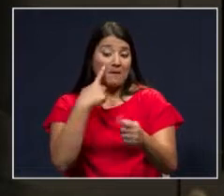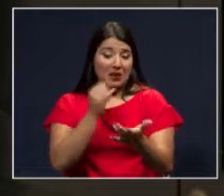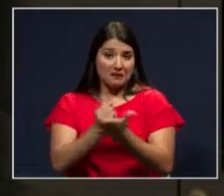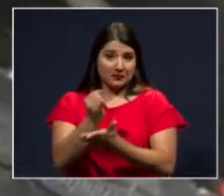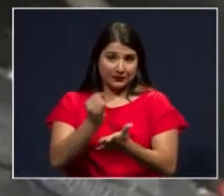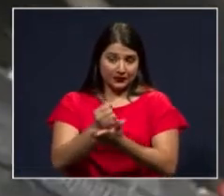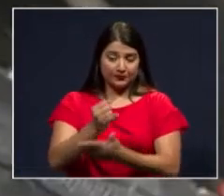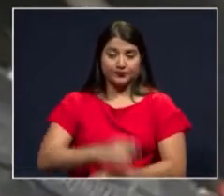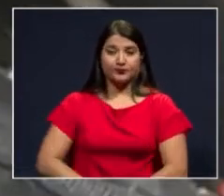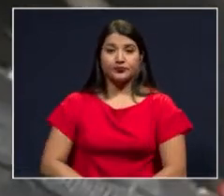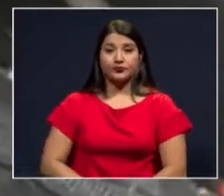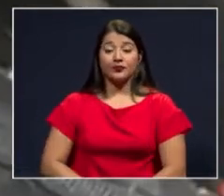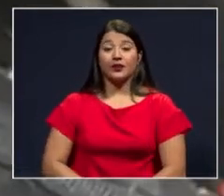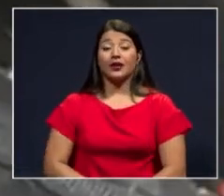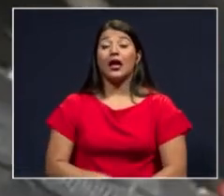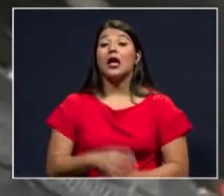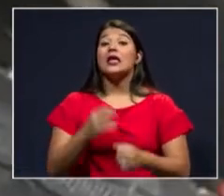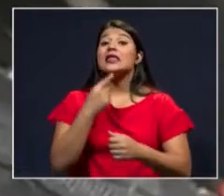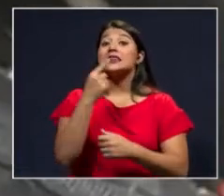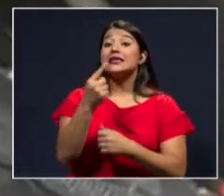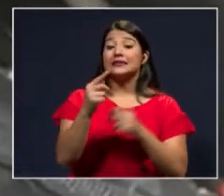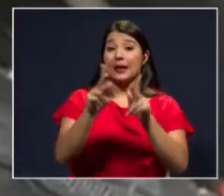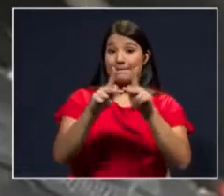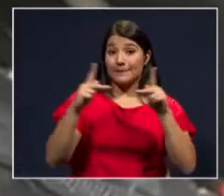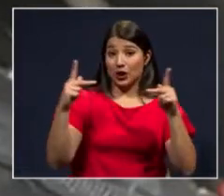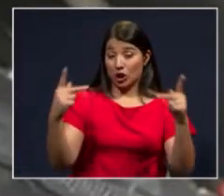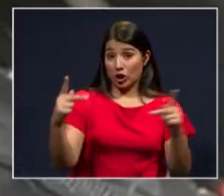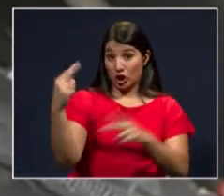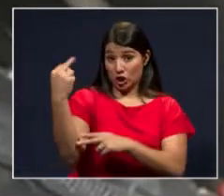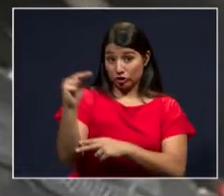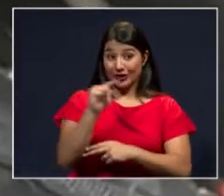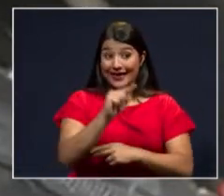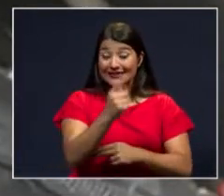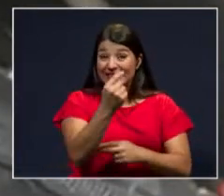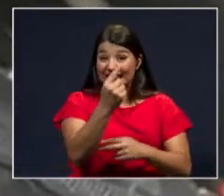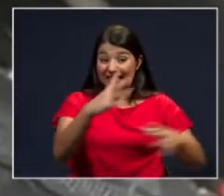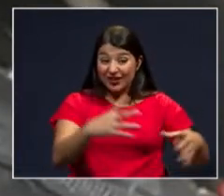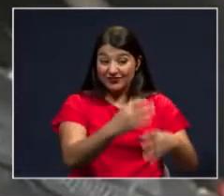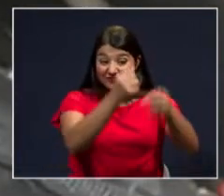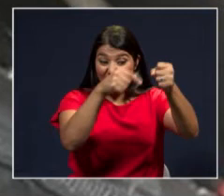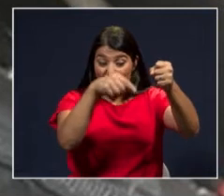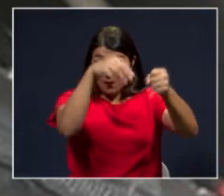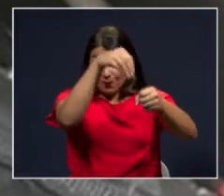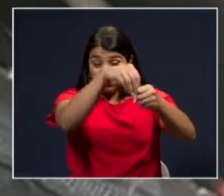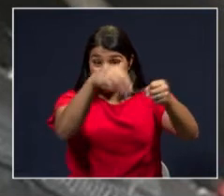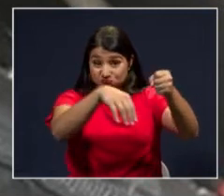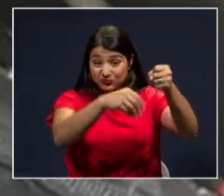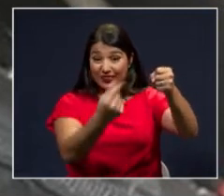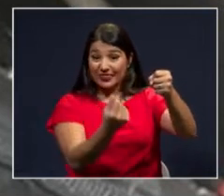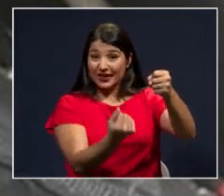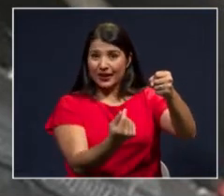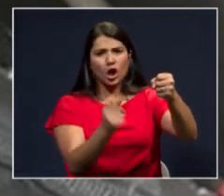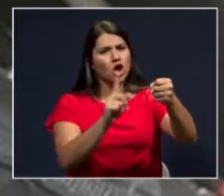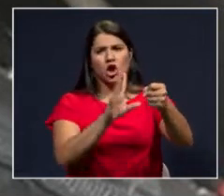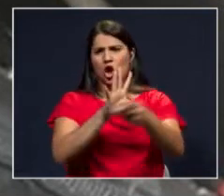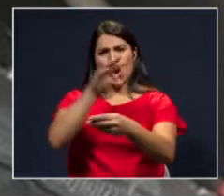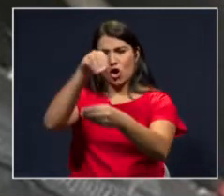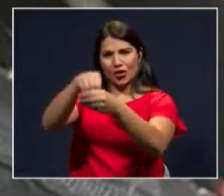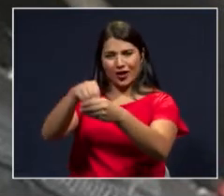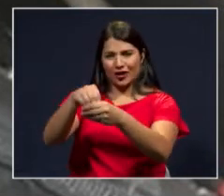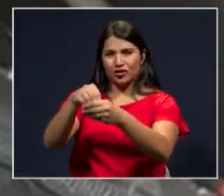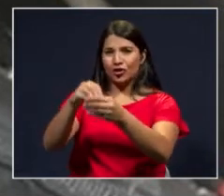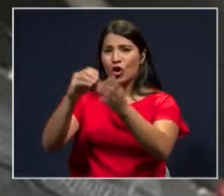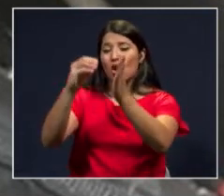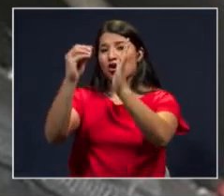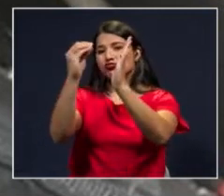investigación. Según se ha detallado en el diario La Nación, estos dineros en bolsas negras no forman parte del reporte de la agrupación